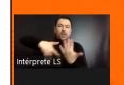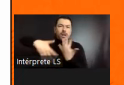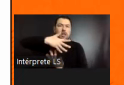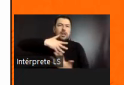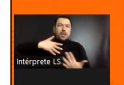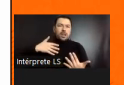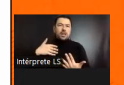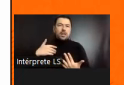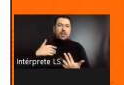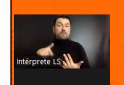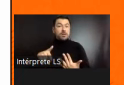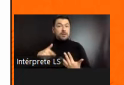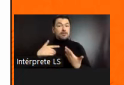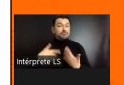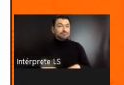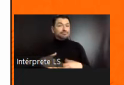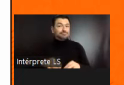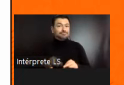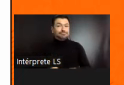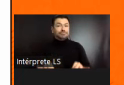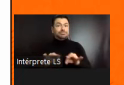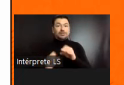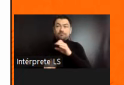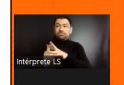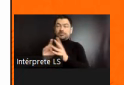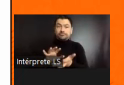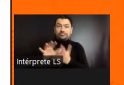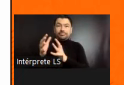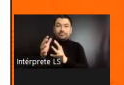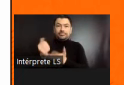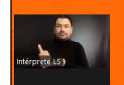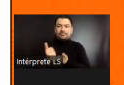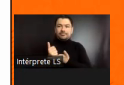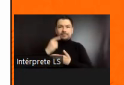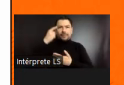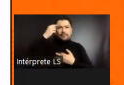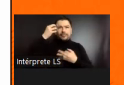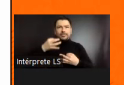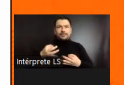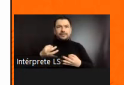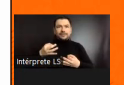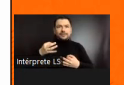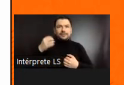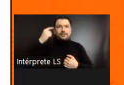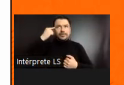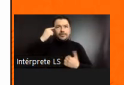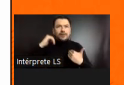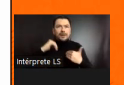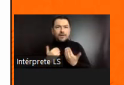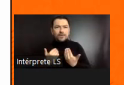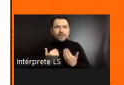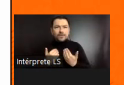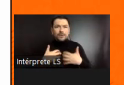en escenarios de emergencias. Creo que hay como un sesgo entre las ciencias de la salud,